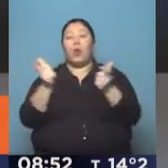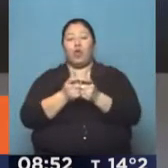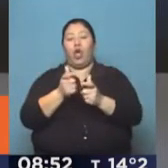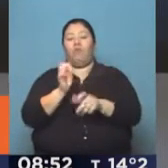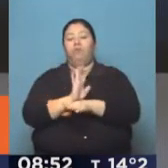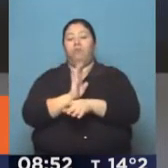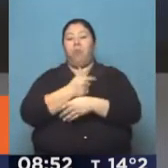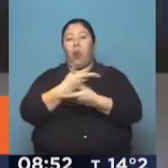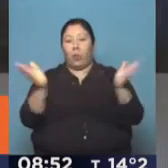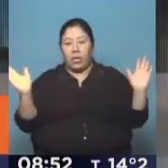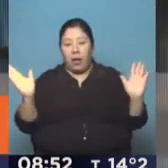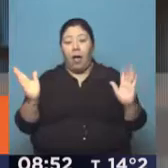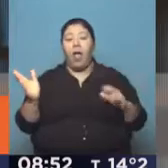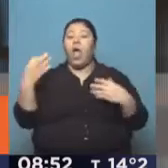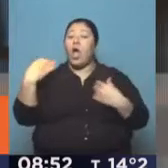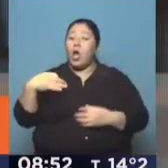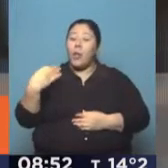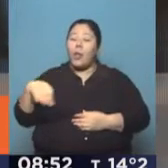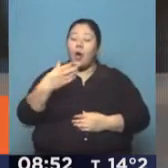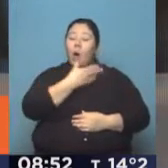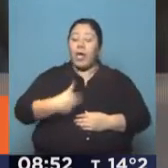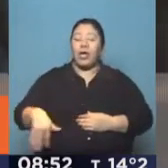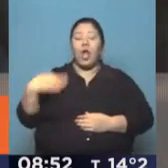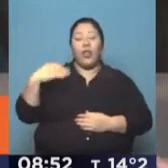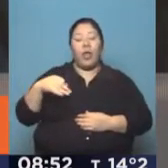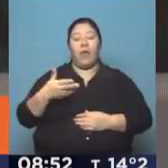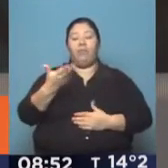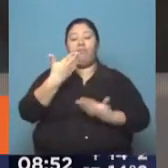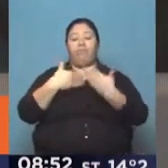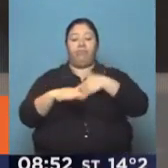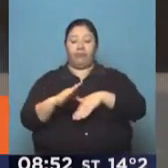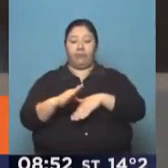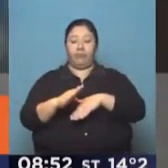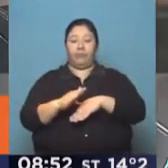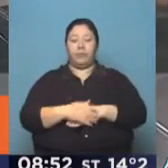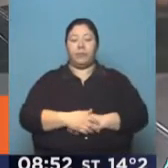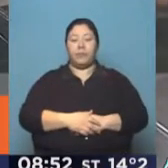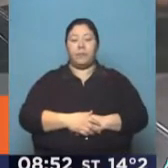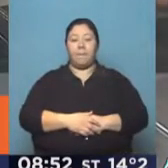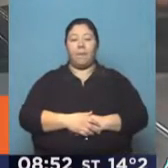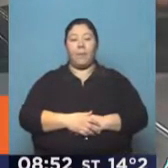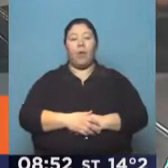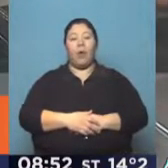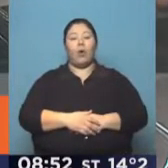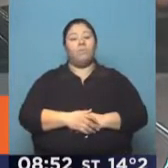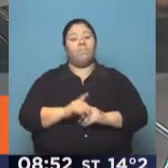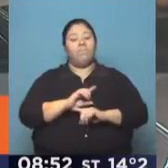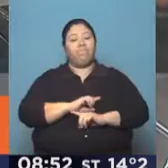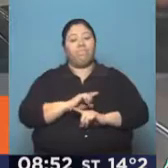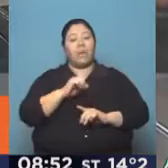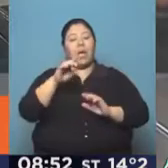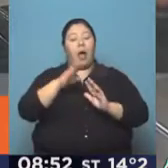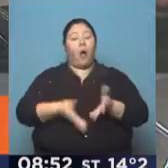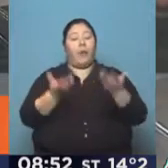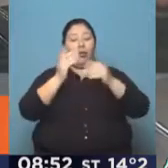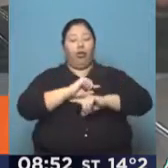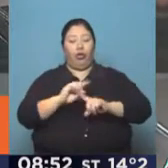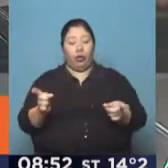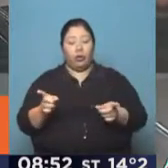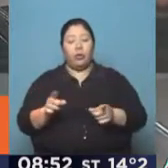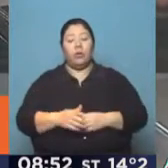con esto y nos parece que la forma en la que ya que la audiencia pública no de no es vinculante la manera es seguir el camino de